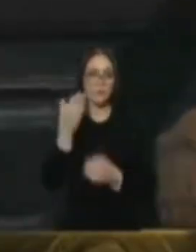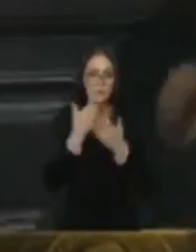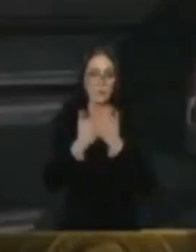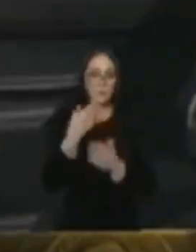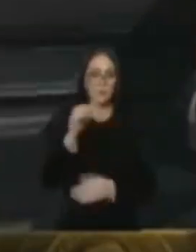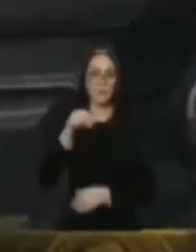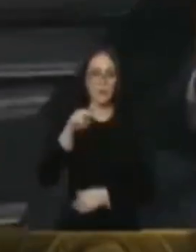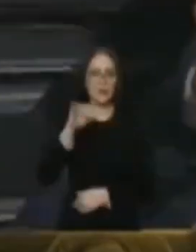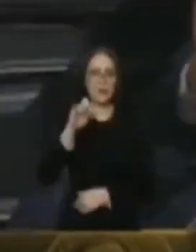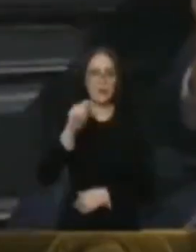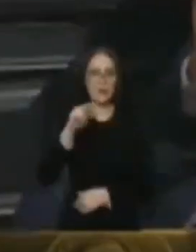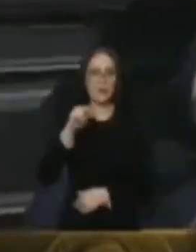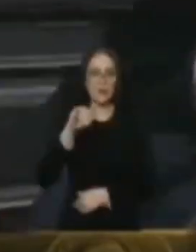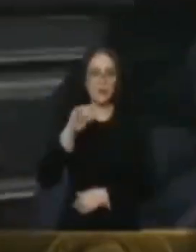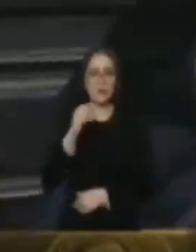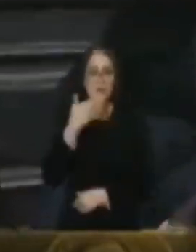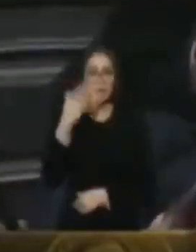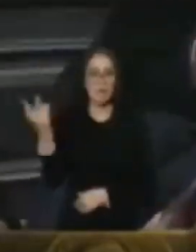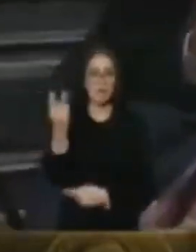bienvenido.